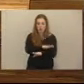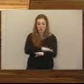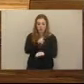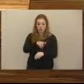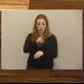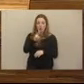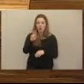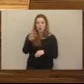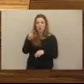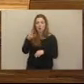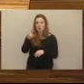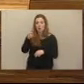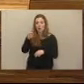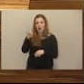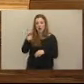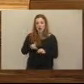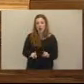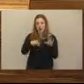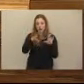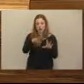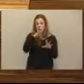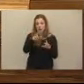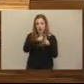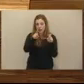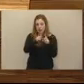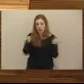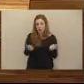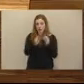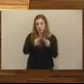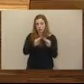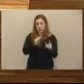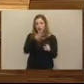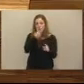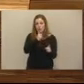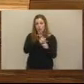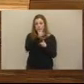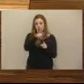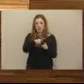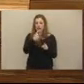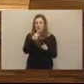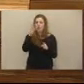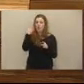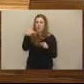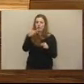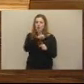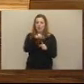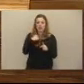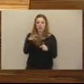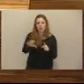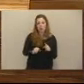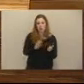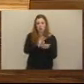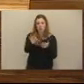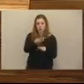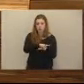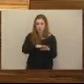y de Australia por sus campañas antitabaco. Se marcan también como dirección única la privatización de los servicios